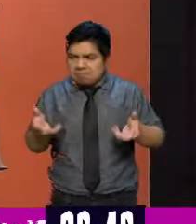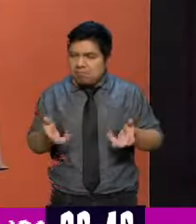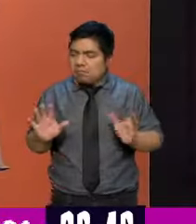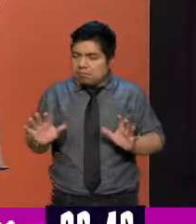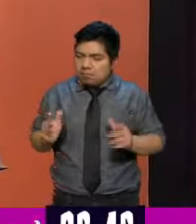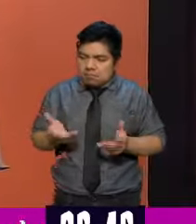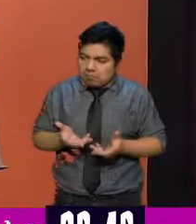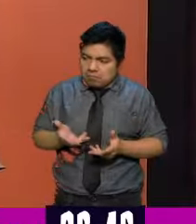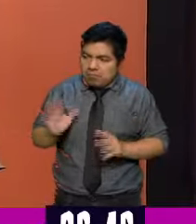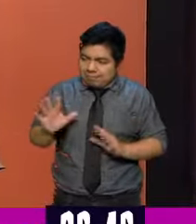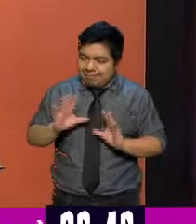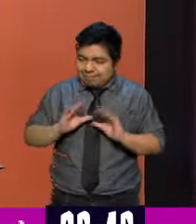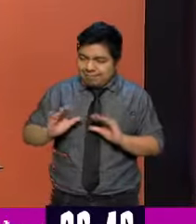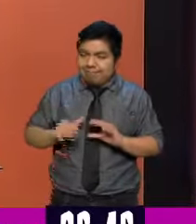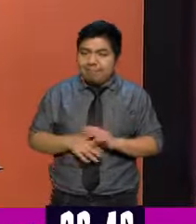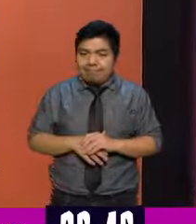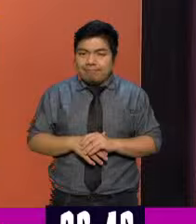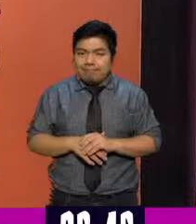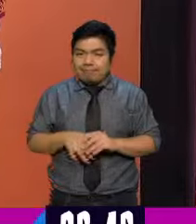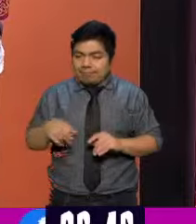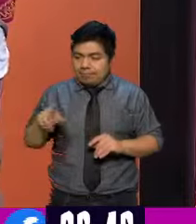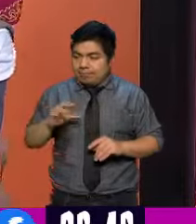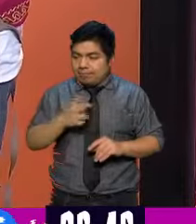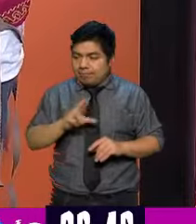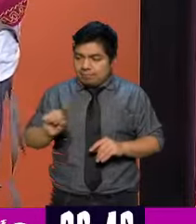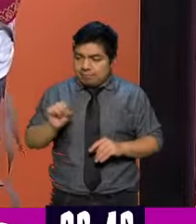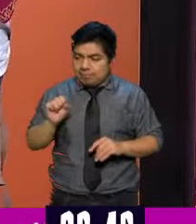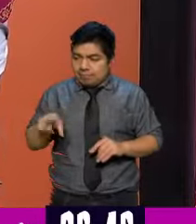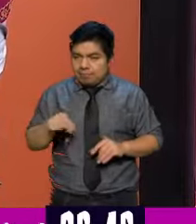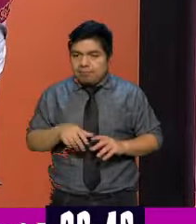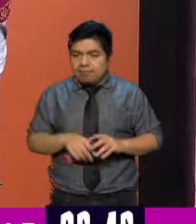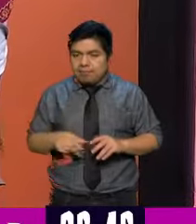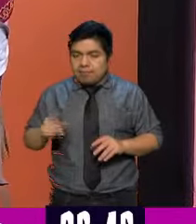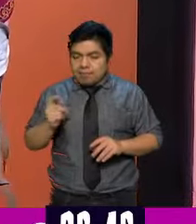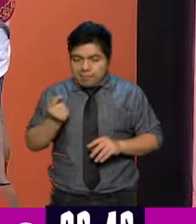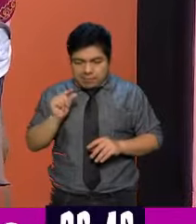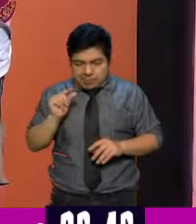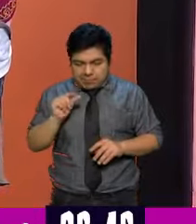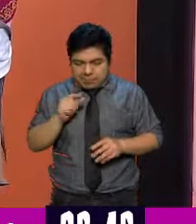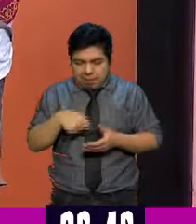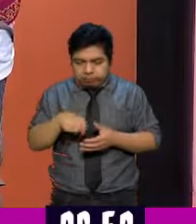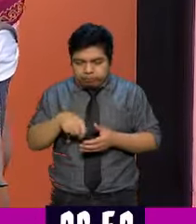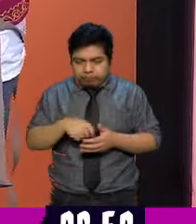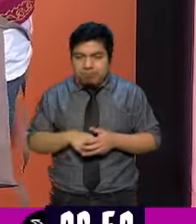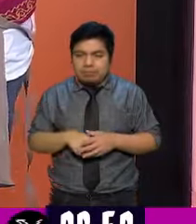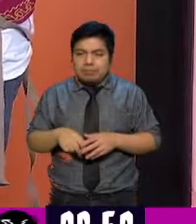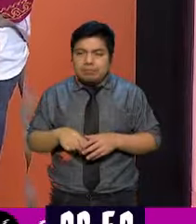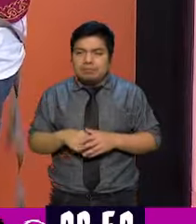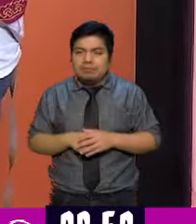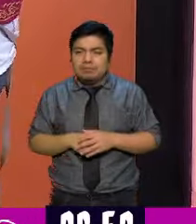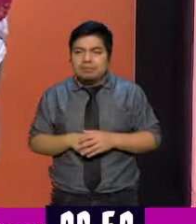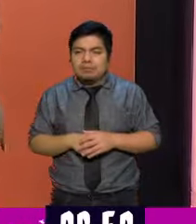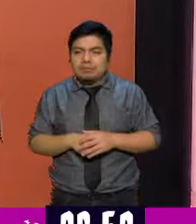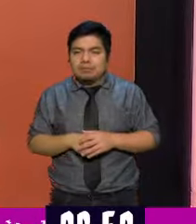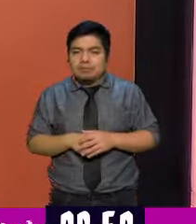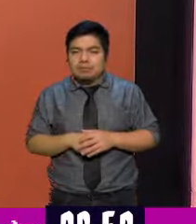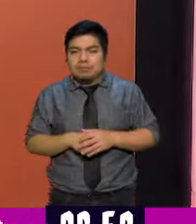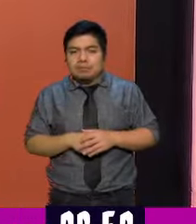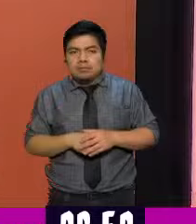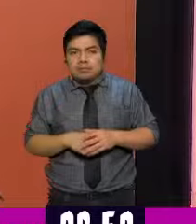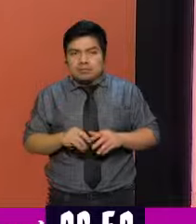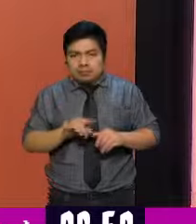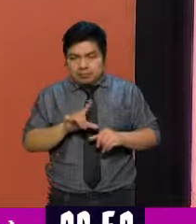ver. Les voy a enseñar. Ah. Charrito, agarra tu harina también. Ahí le voy. Nada más déjeme dejar esto no acá te preocupes. Porque tengo harto de cocinar, mano. Vamos